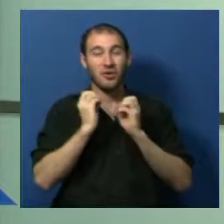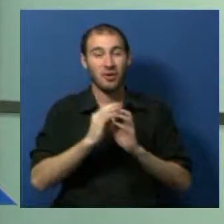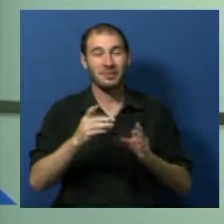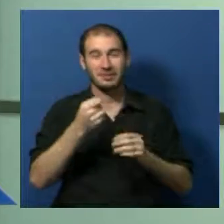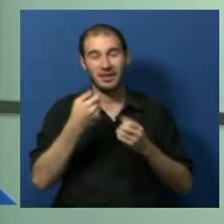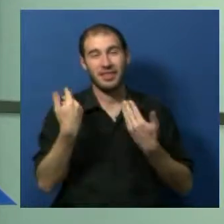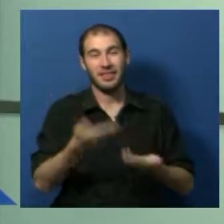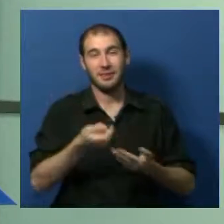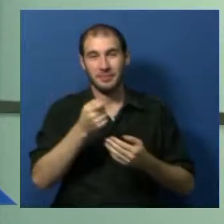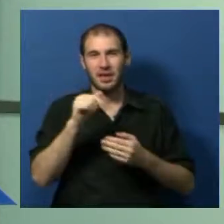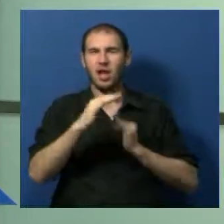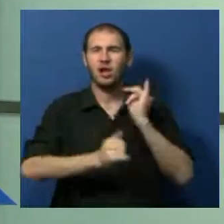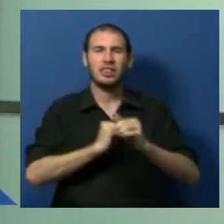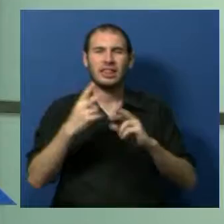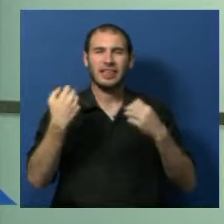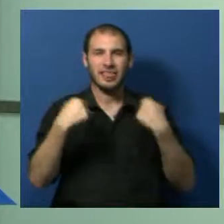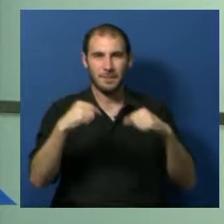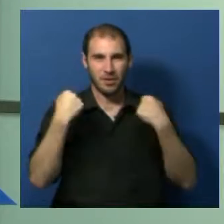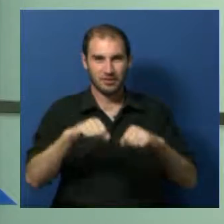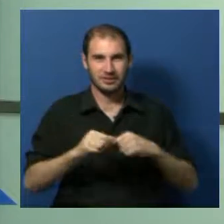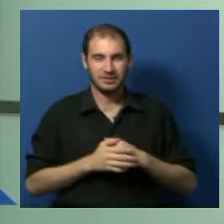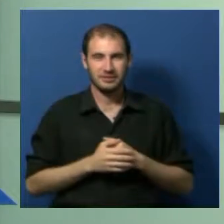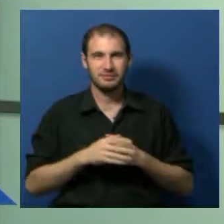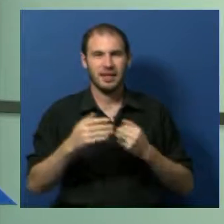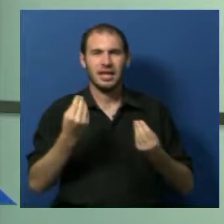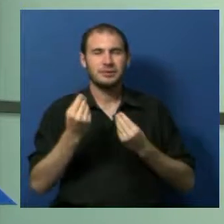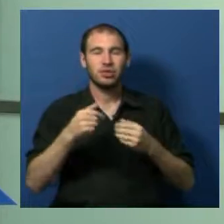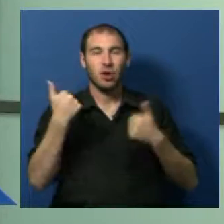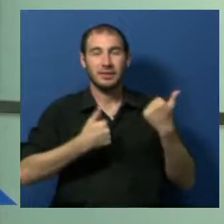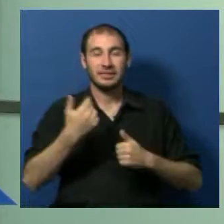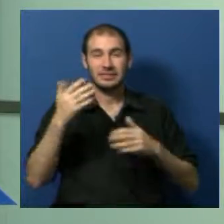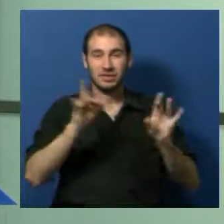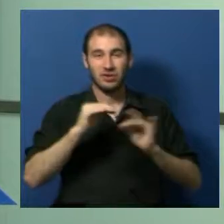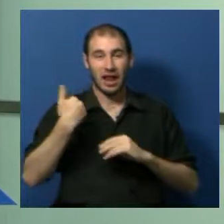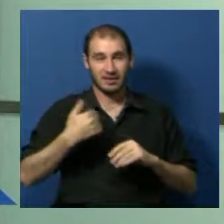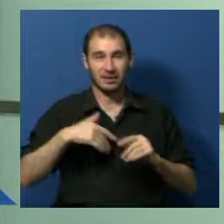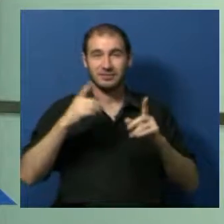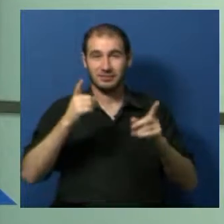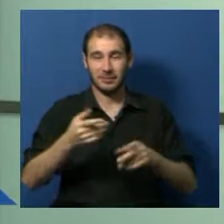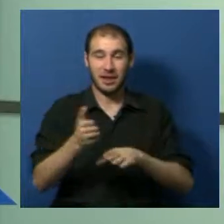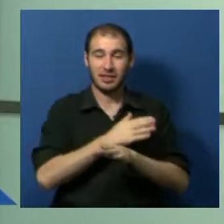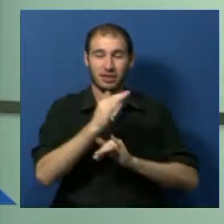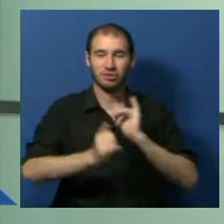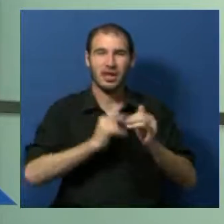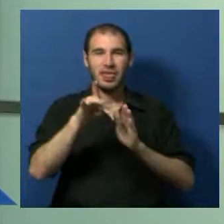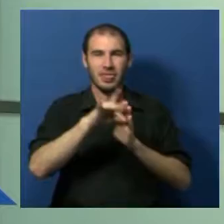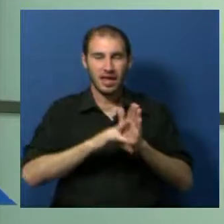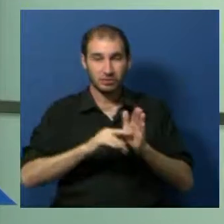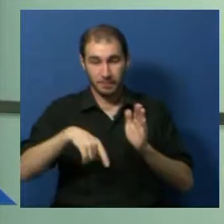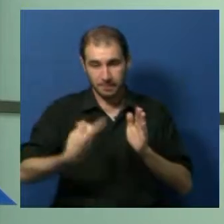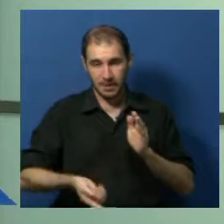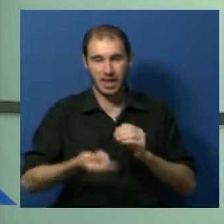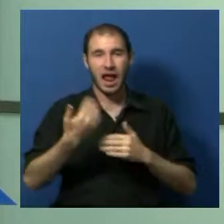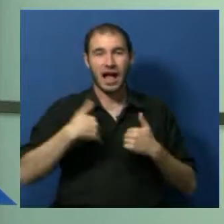esta entrega periodística, que íbamos a hablar de deportes, analizando lo que fue el partido de la selección argentina y también anticipando todos los datos de